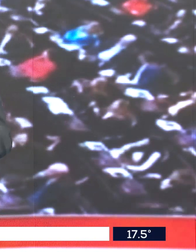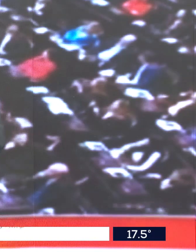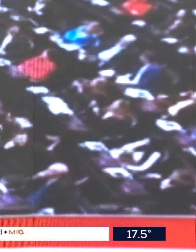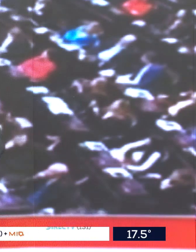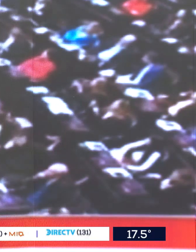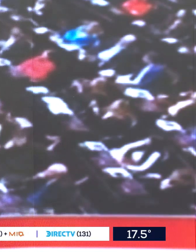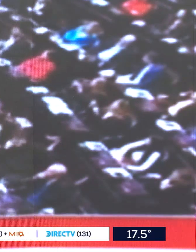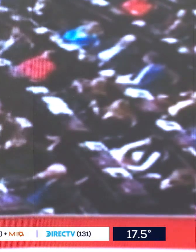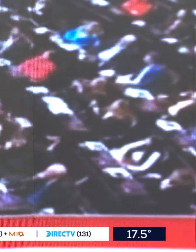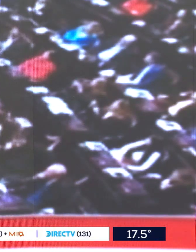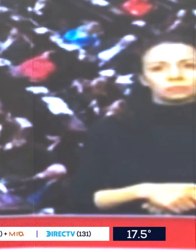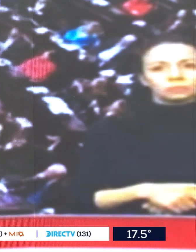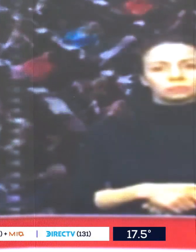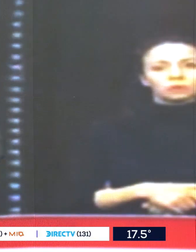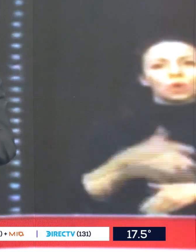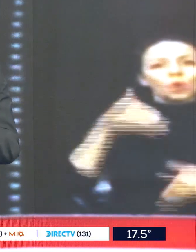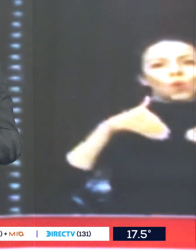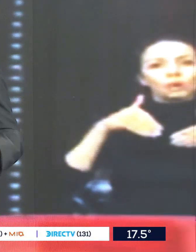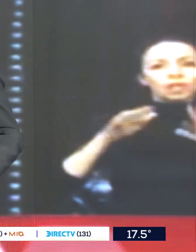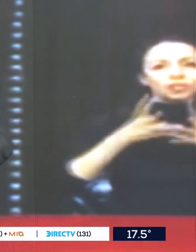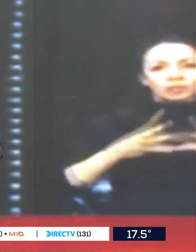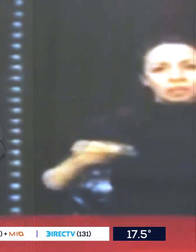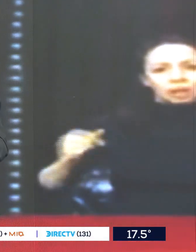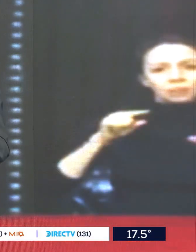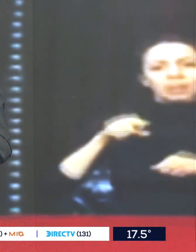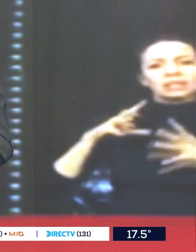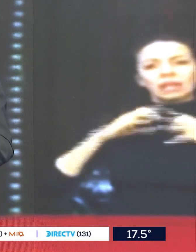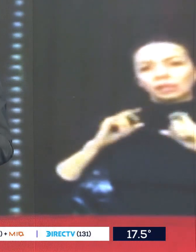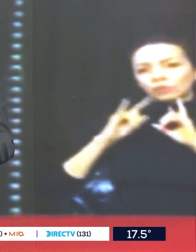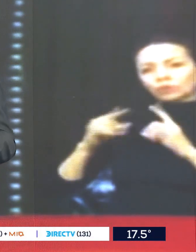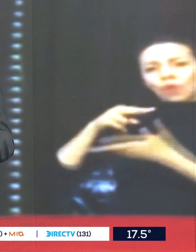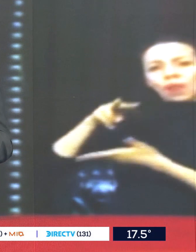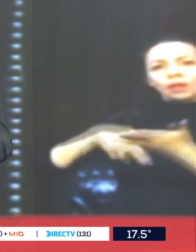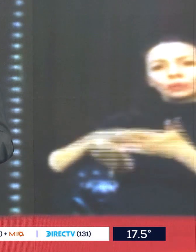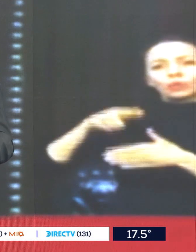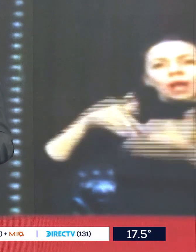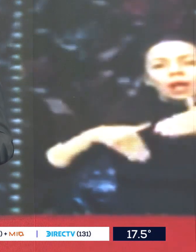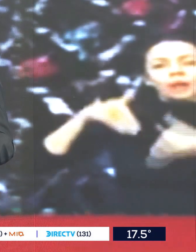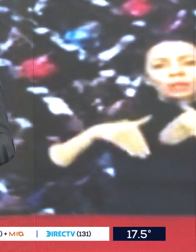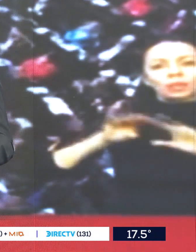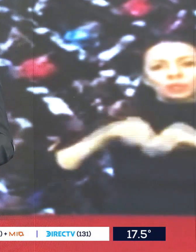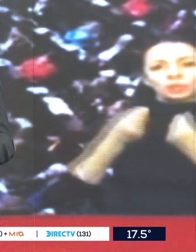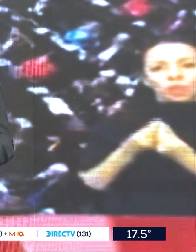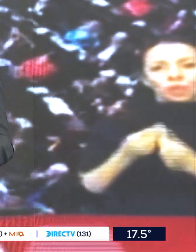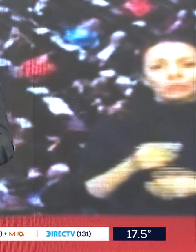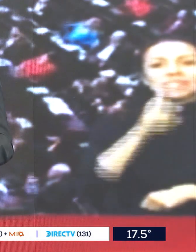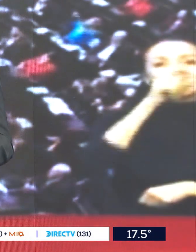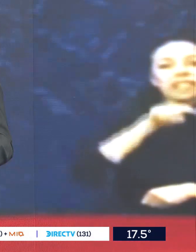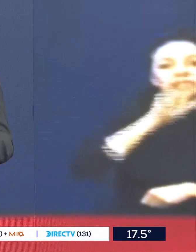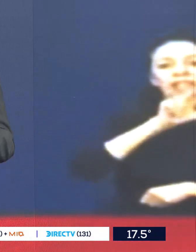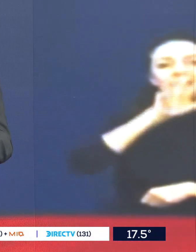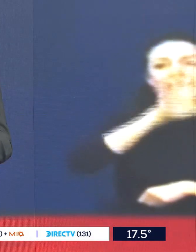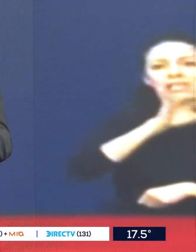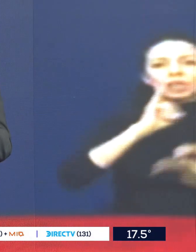un sueldo de 300.000 pesos, más o menos ese sueldo en Argentina. Bueno, este es un beneficio para aquellos que están